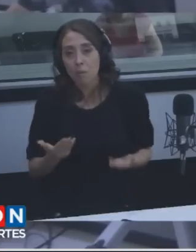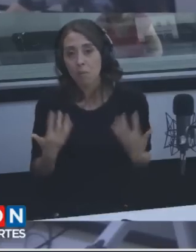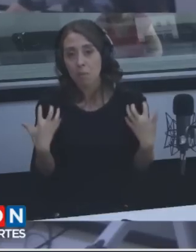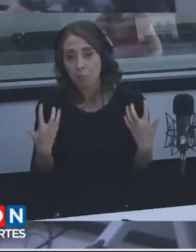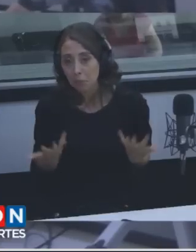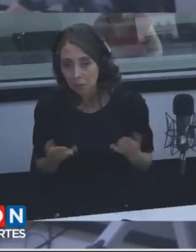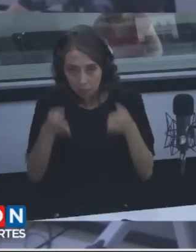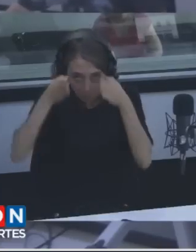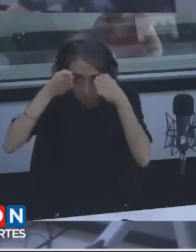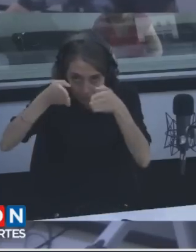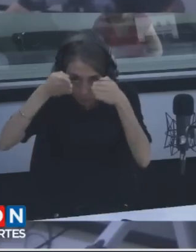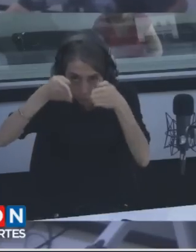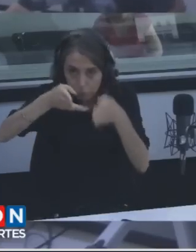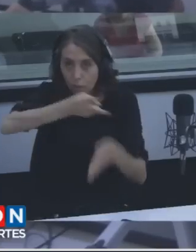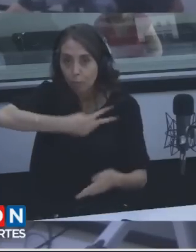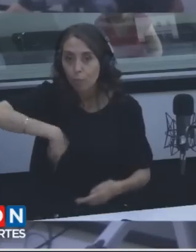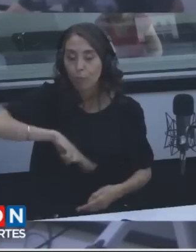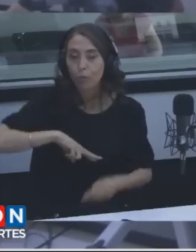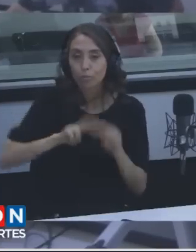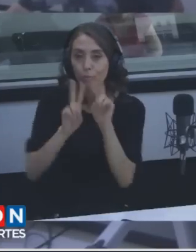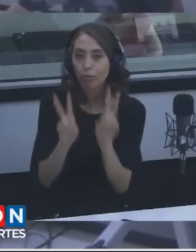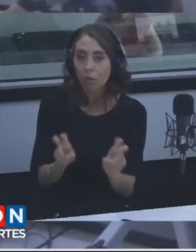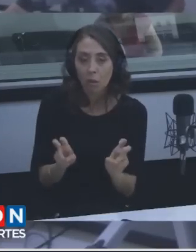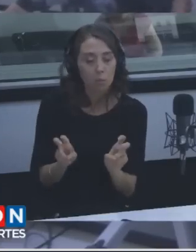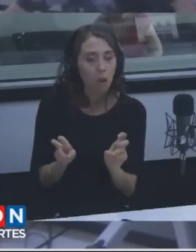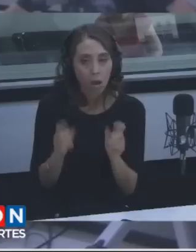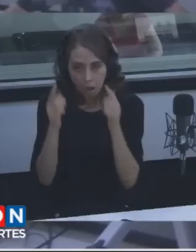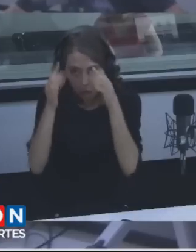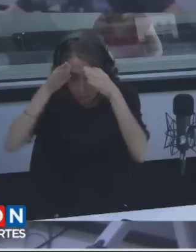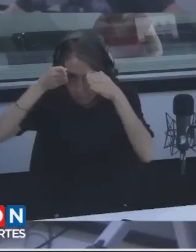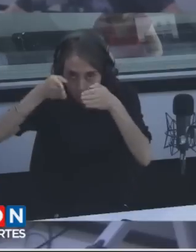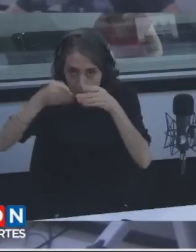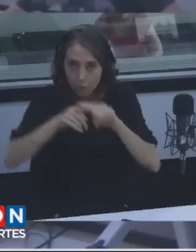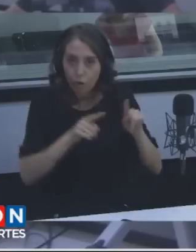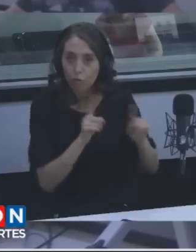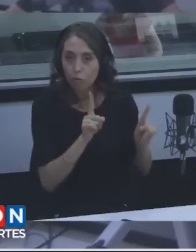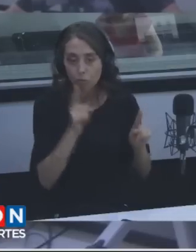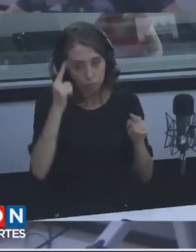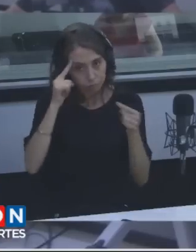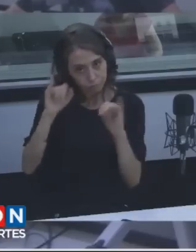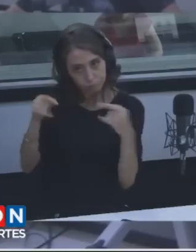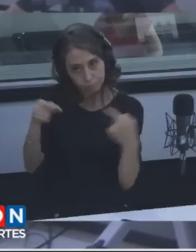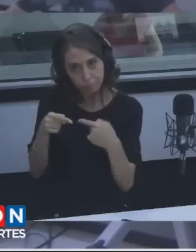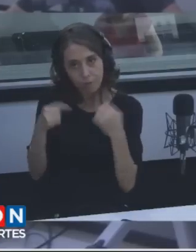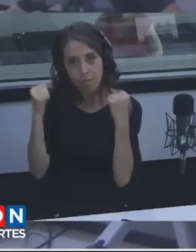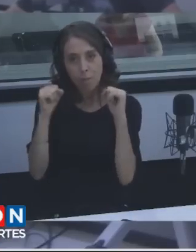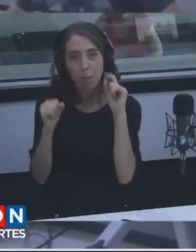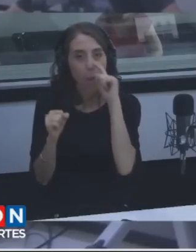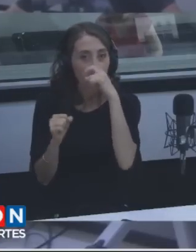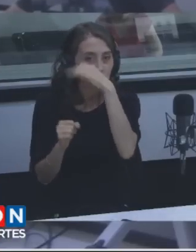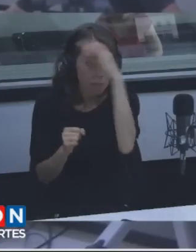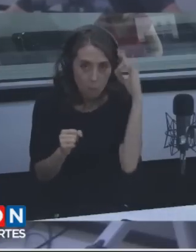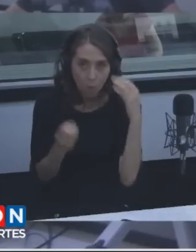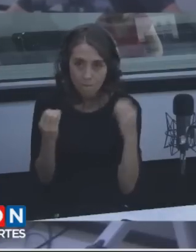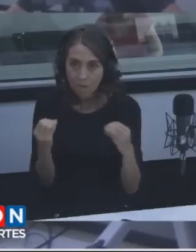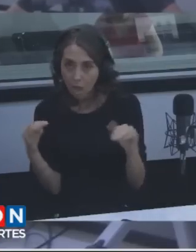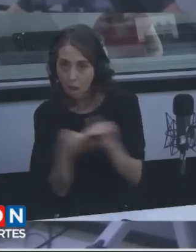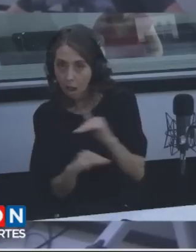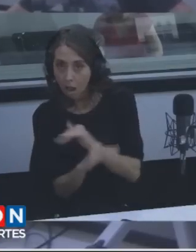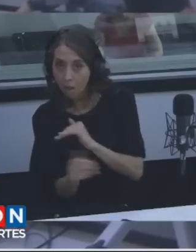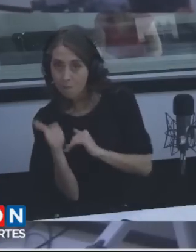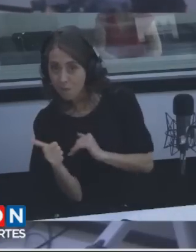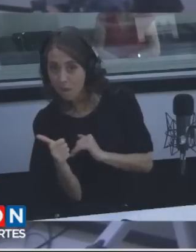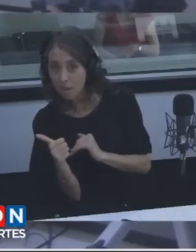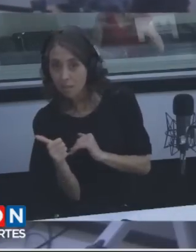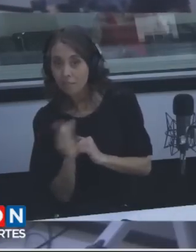permite enfocarnos netamente en lo nuestro, no pensar más allá que en nuestro partido con Temuco, en sacar un buen resultado, en trabajar